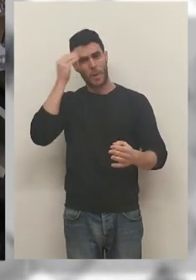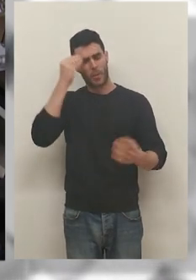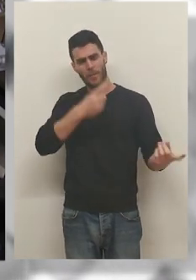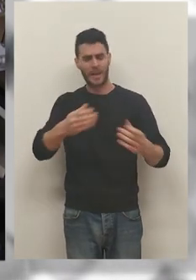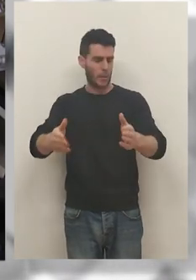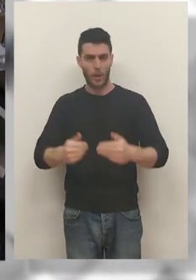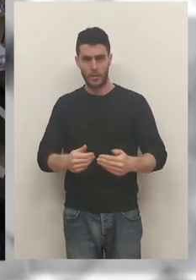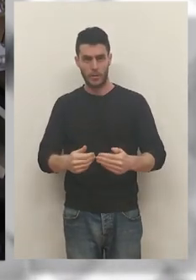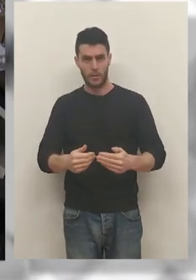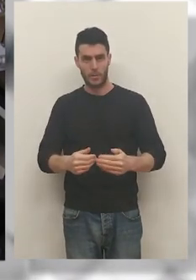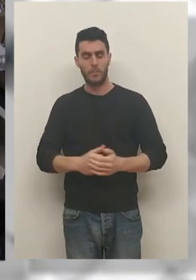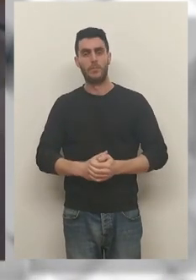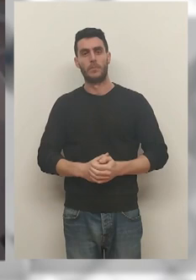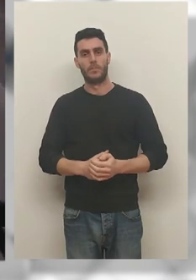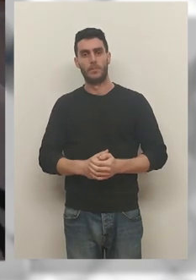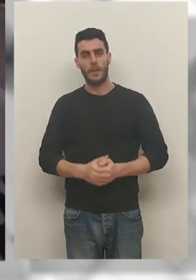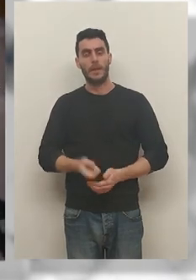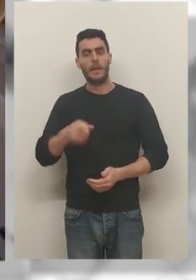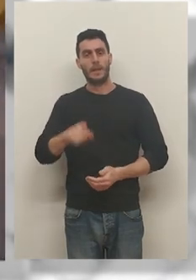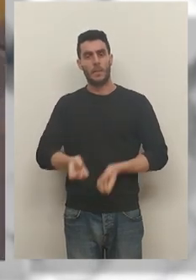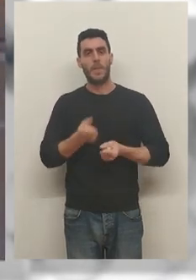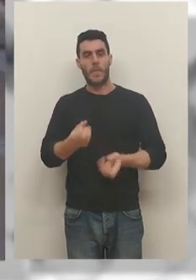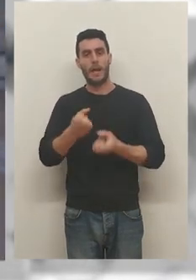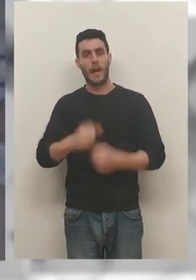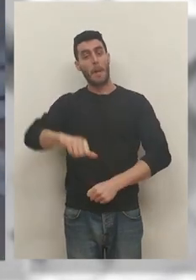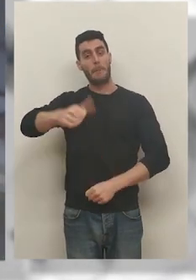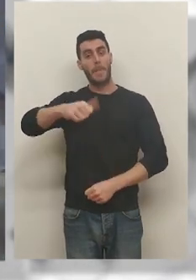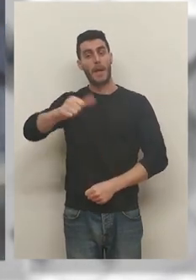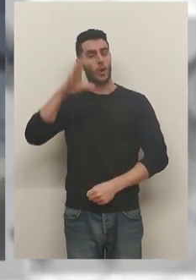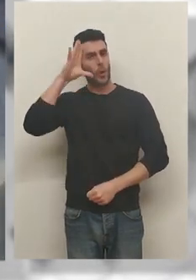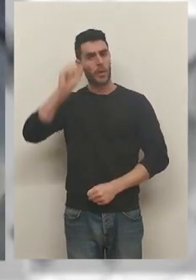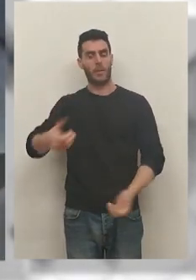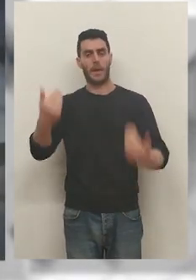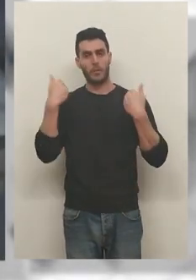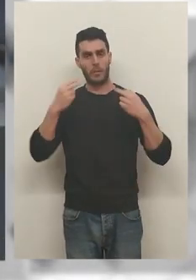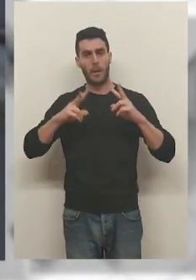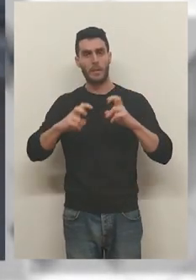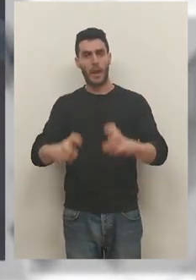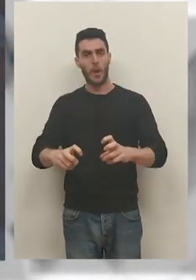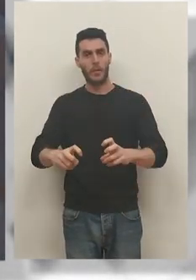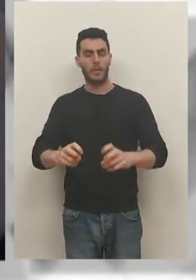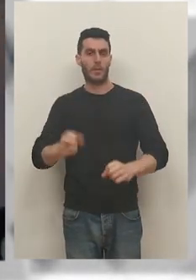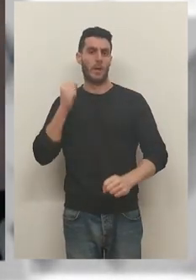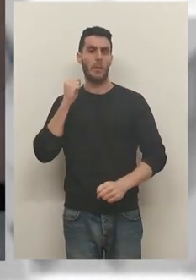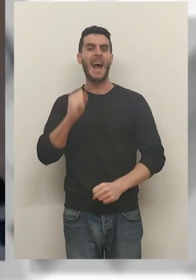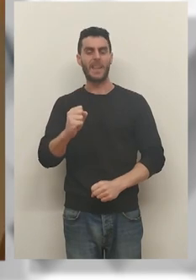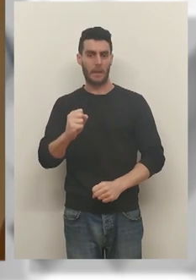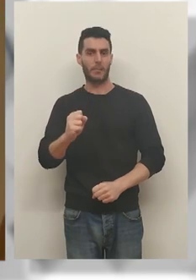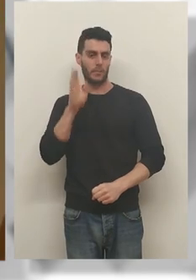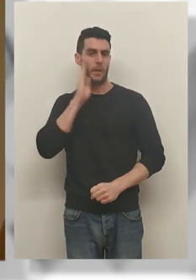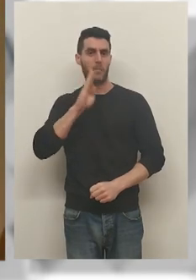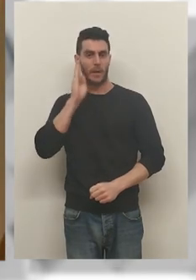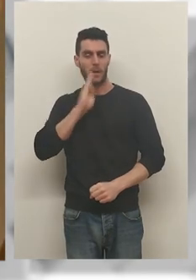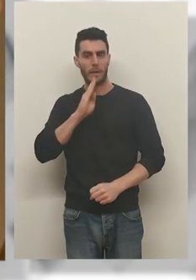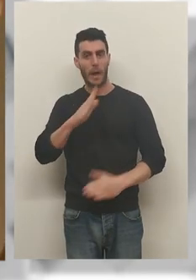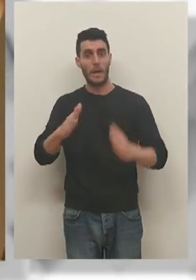falta memoria otra cosa es lo que él diga previamente han declarado los peritos de la guardia civil encargados de la investigación criminalística en